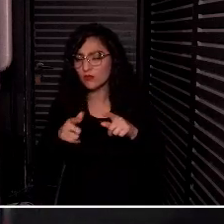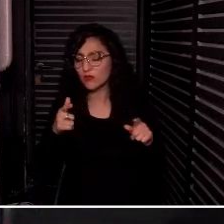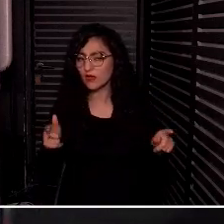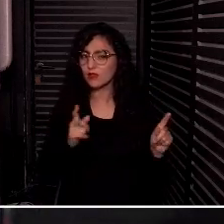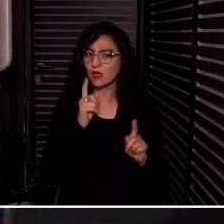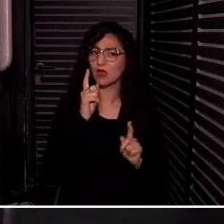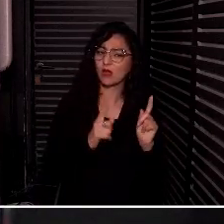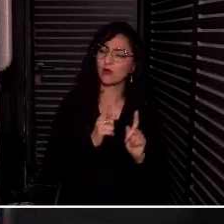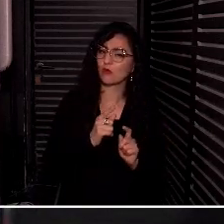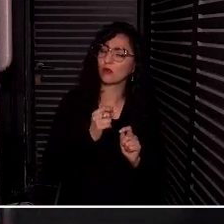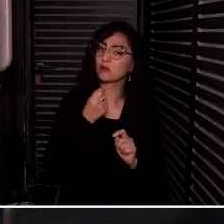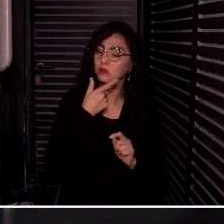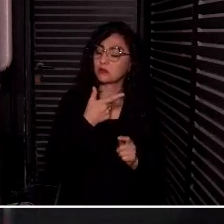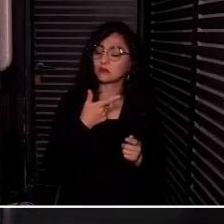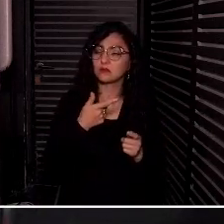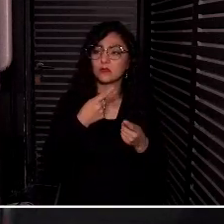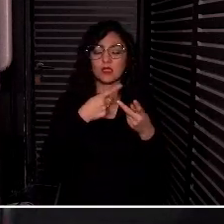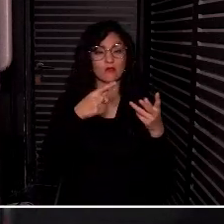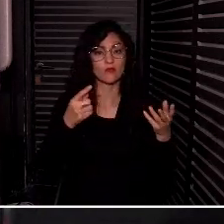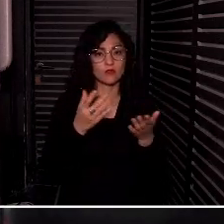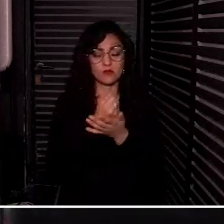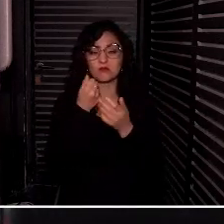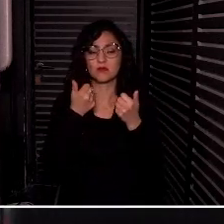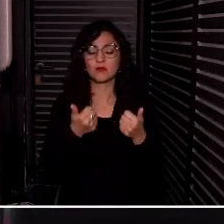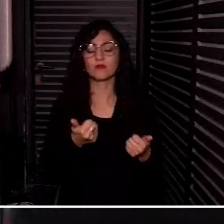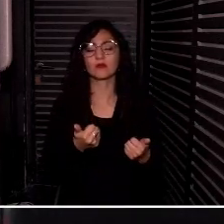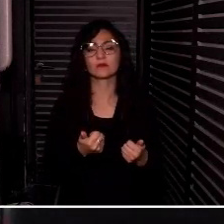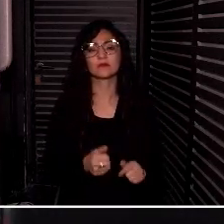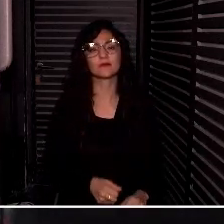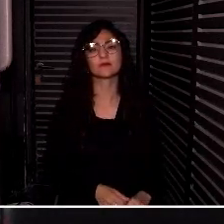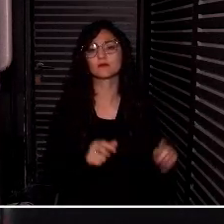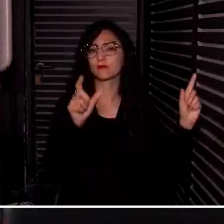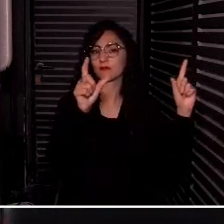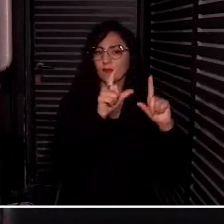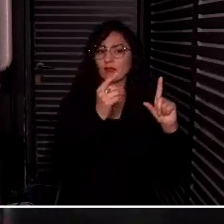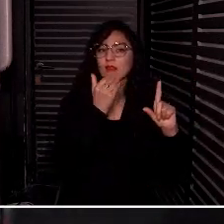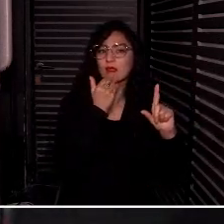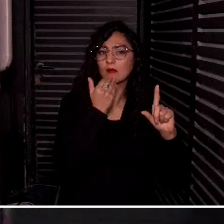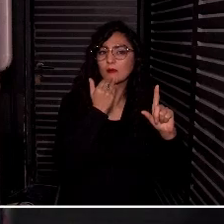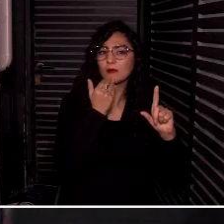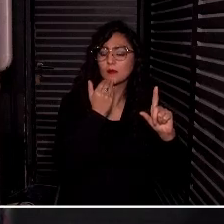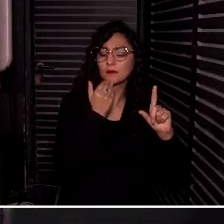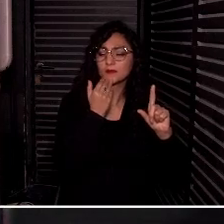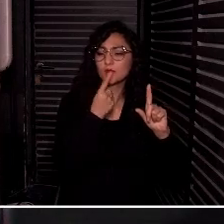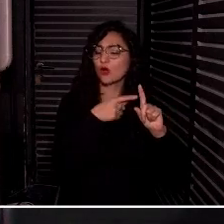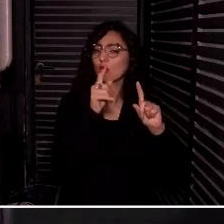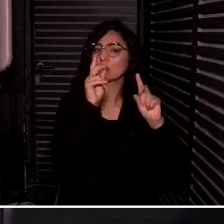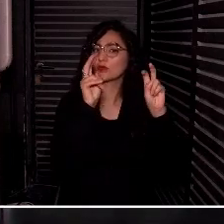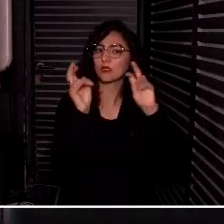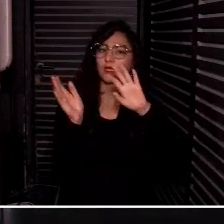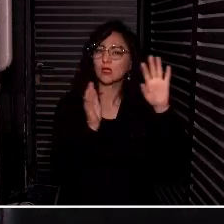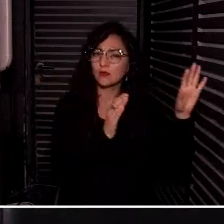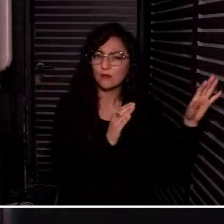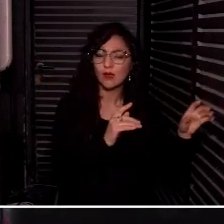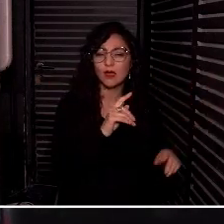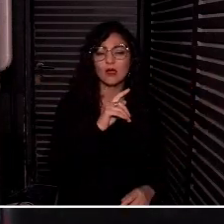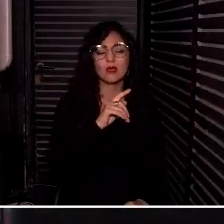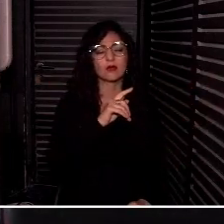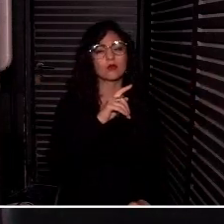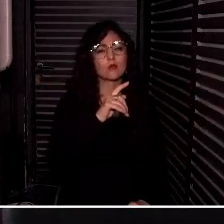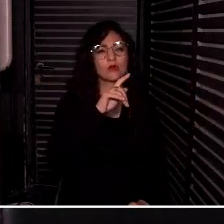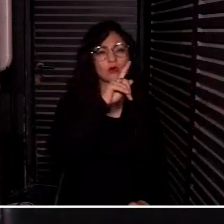algunos les fue bastante bien eh y la televisión bueno es otro tema digamos con respecto al streaming a la situación